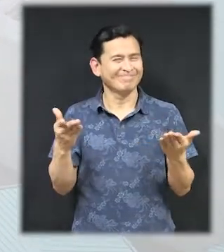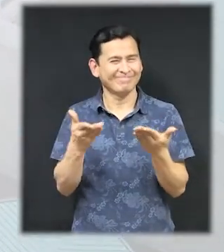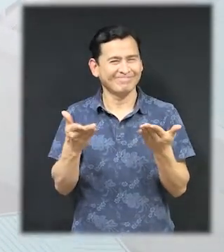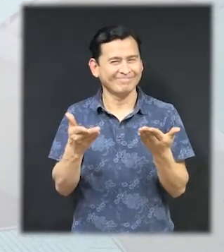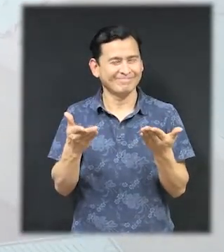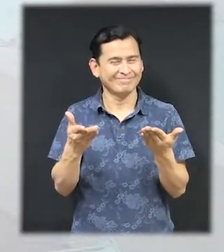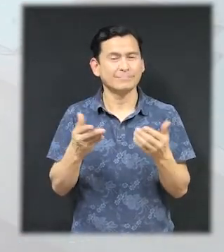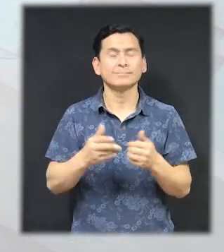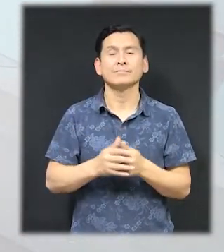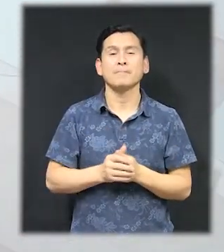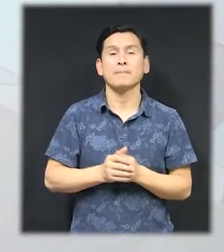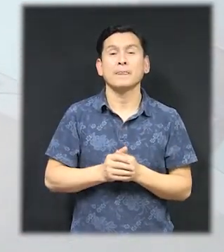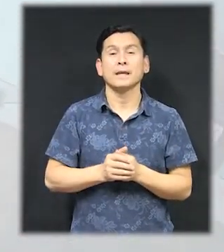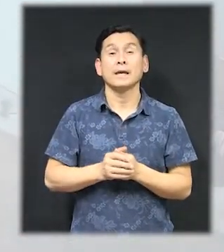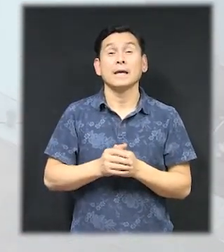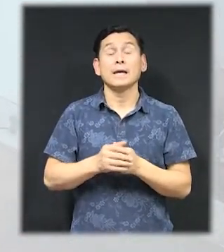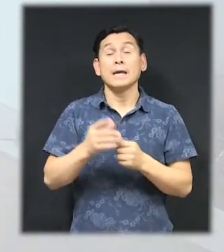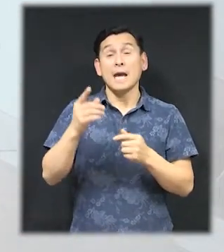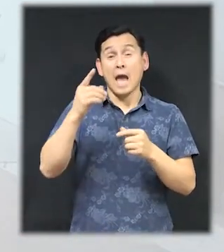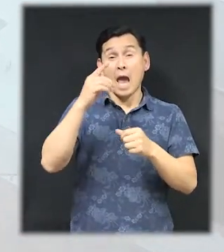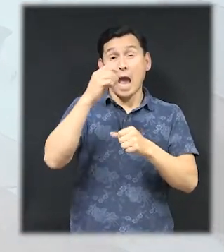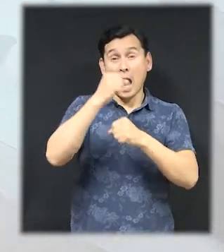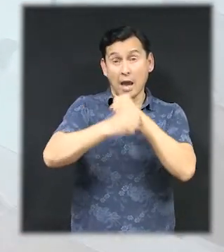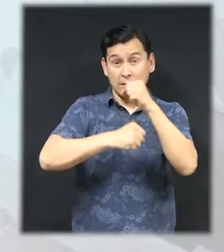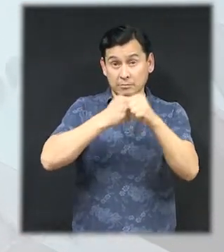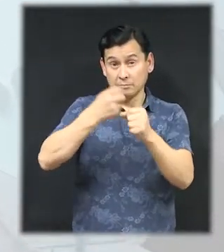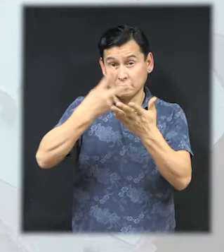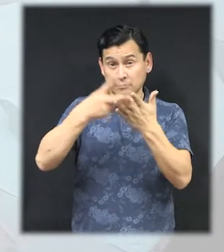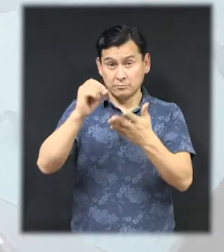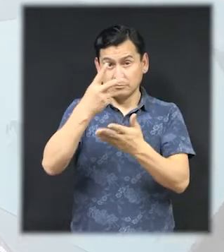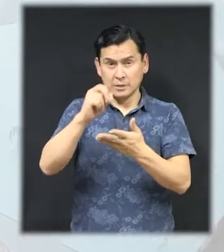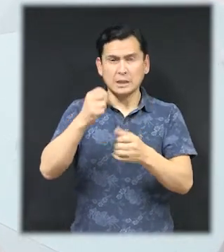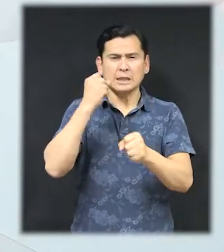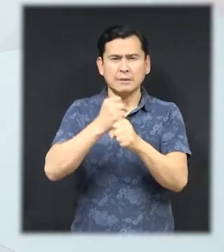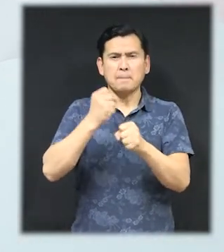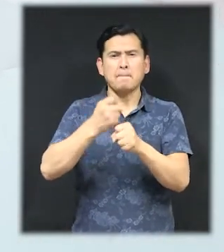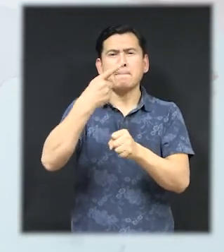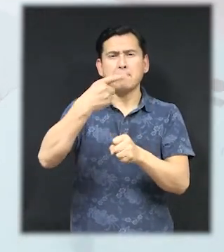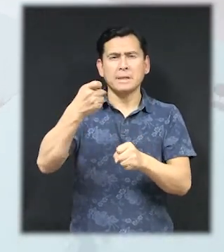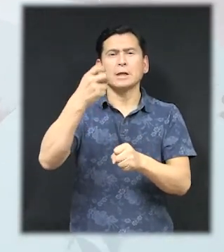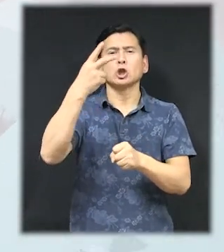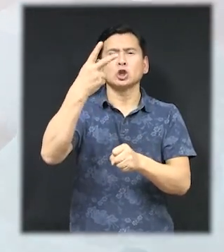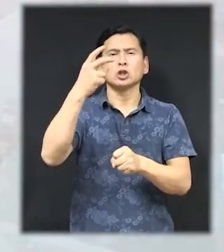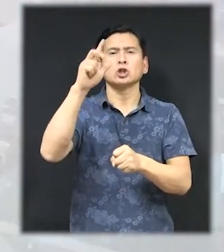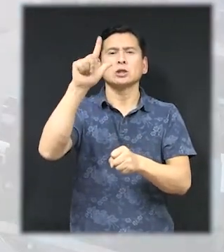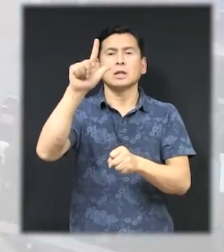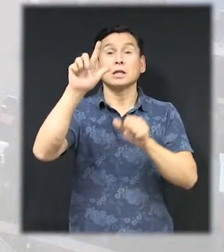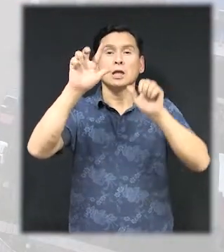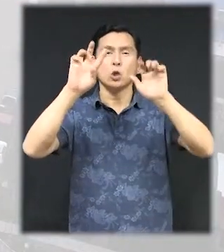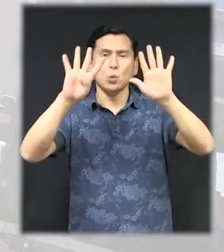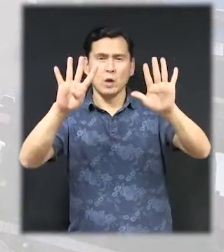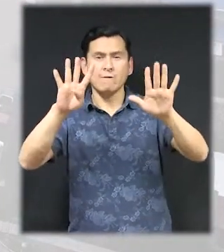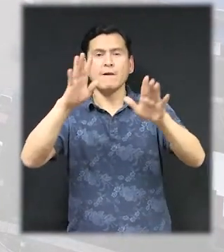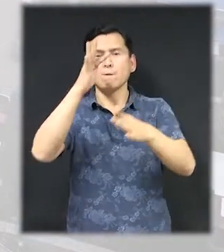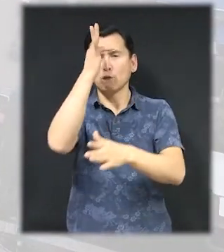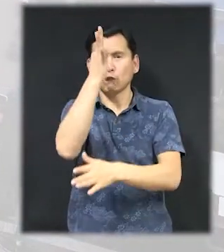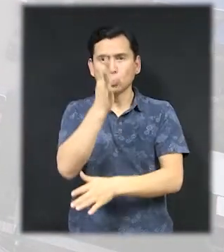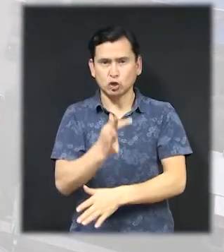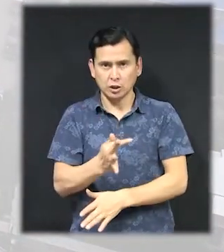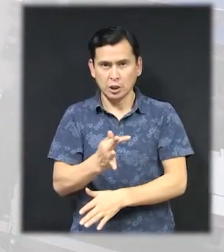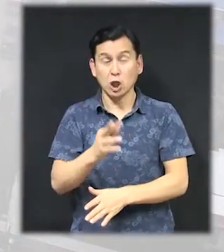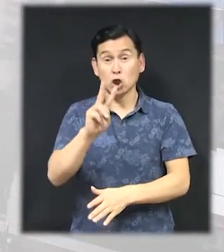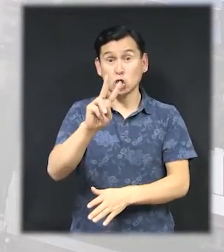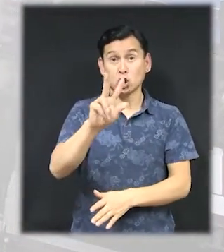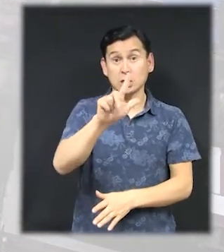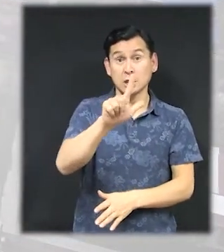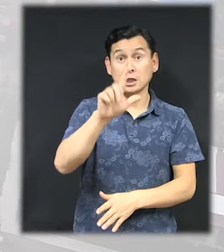De ellos, de los últimos, de los 185 honorarios, 165 corresponden a contrataciones